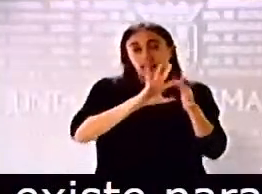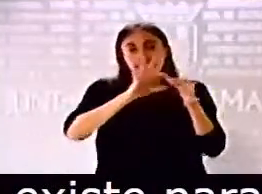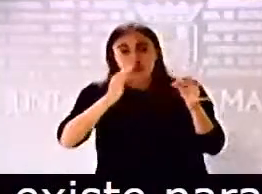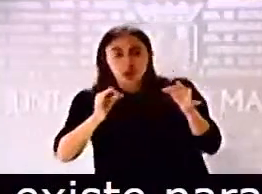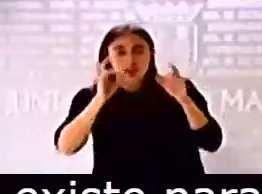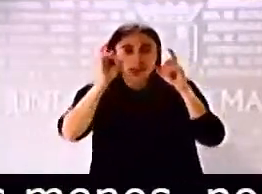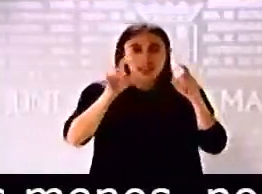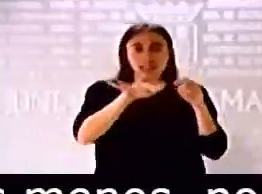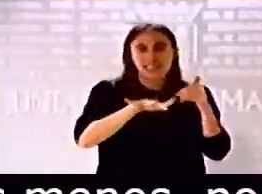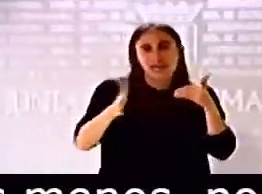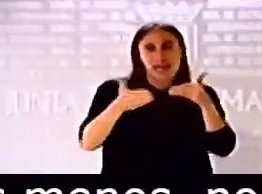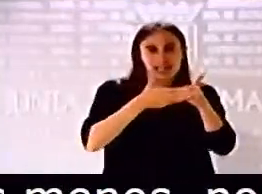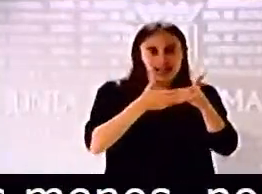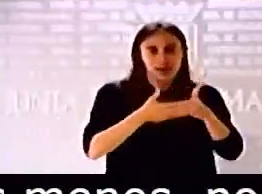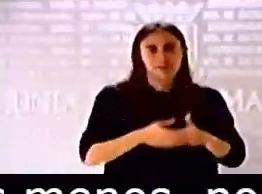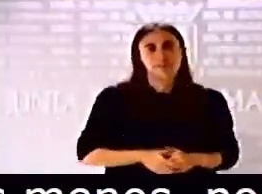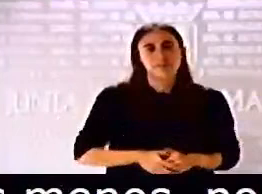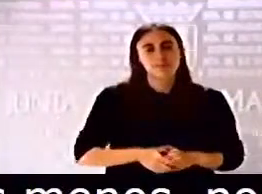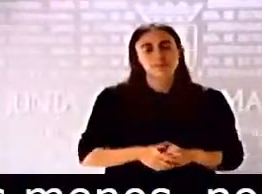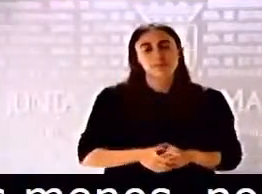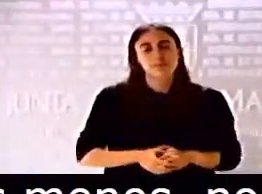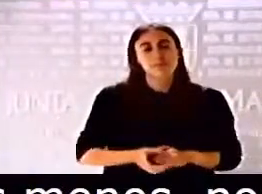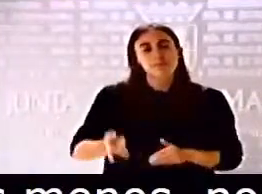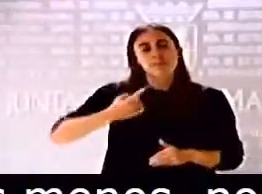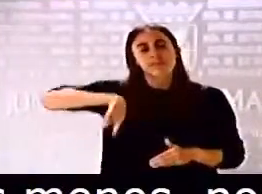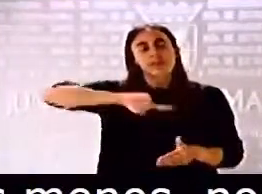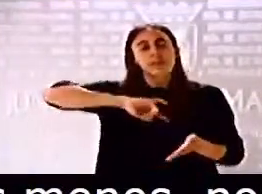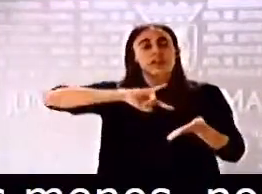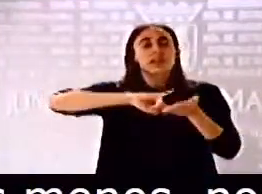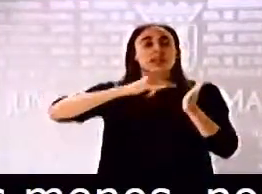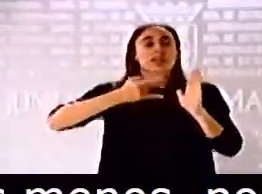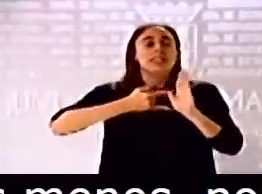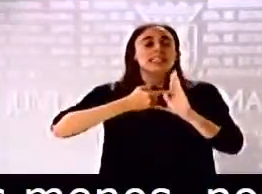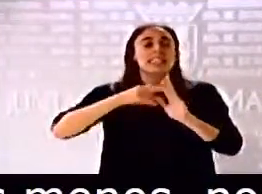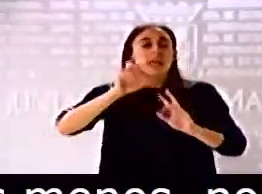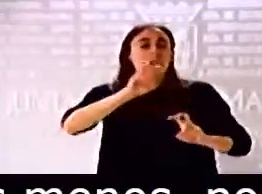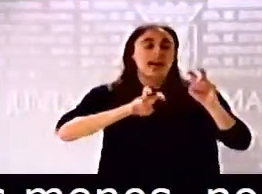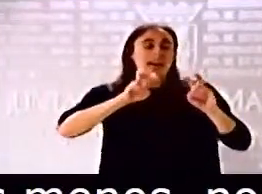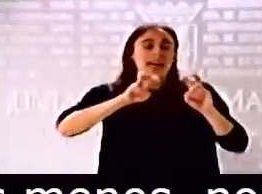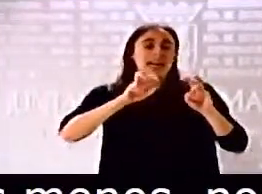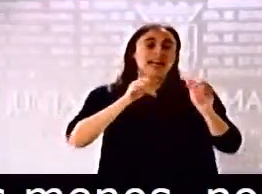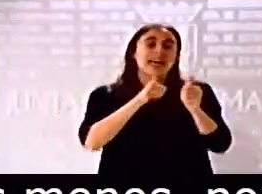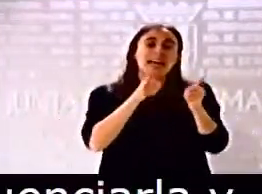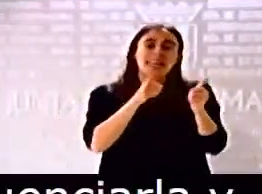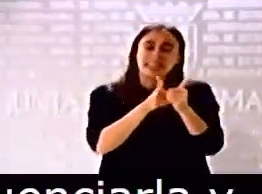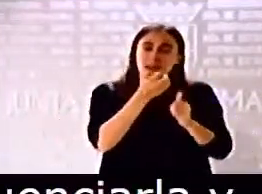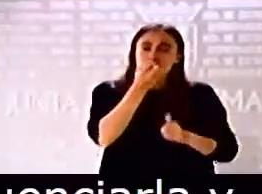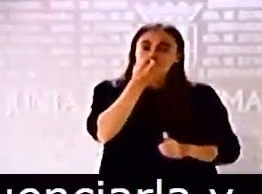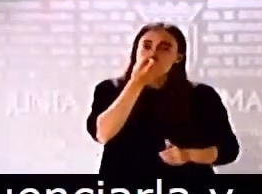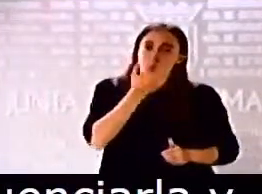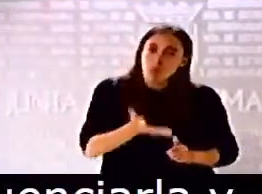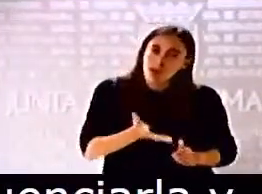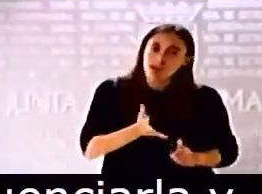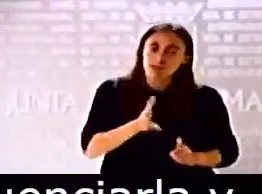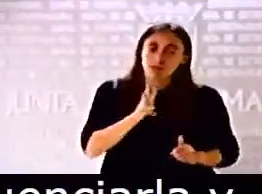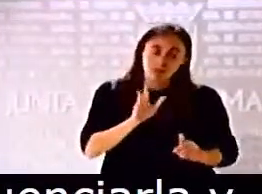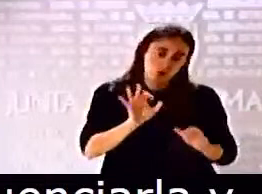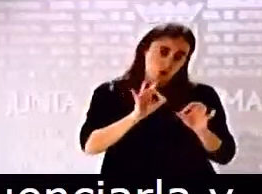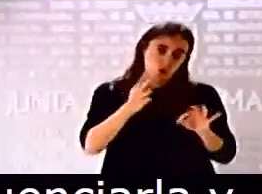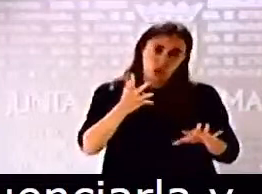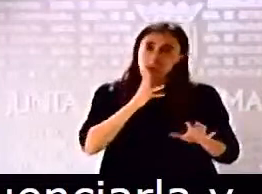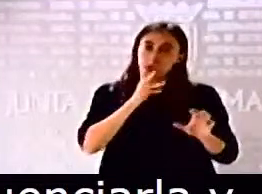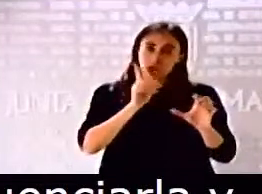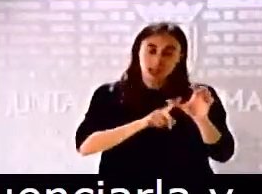aislarla cuanto antes. Tenemos unos buenos sistemas de rastreo en Extremadura, afortunadamente. Tenemos unos laboratorios